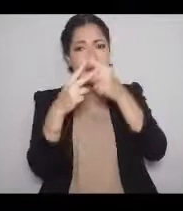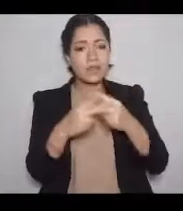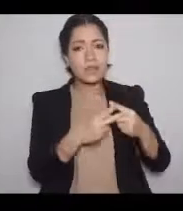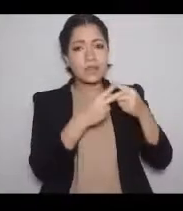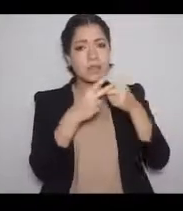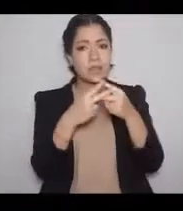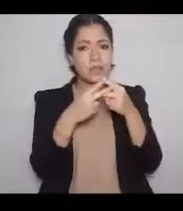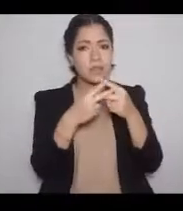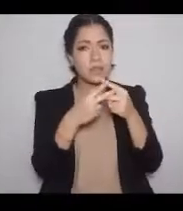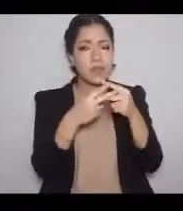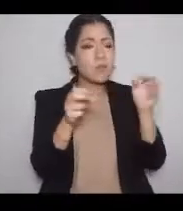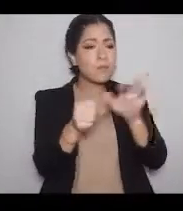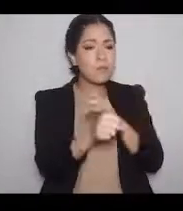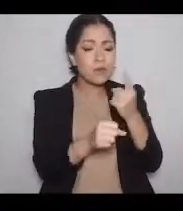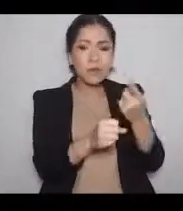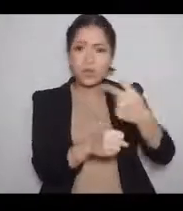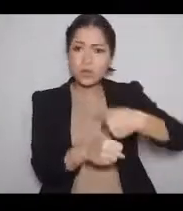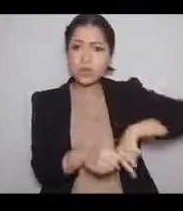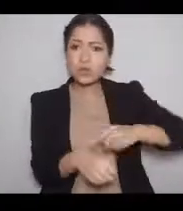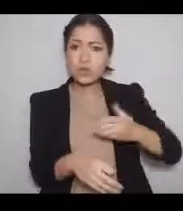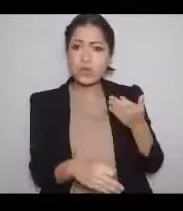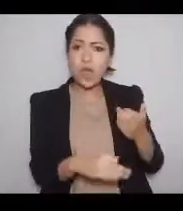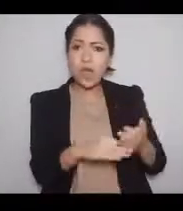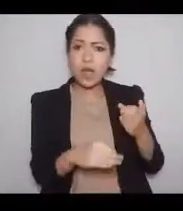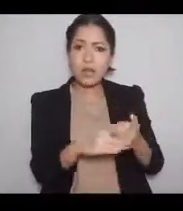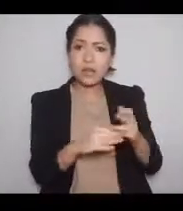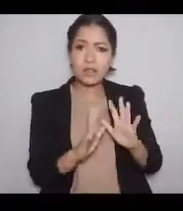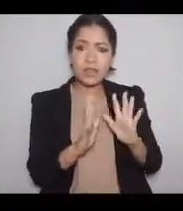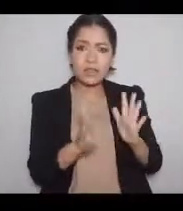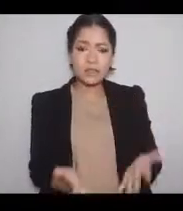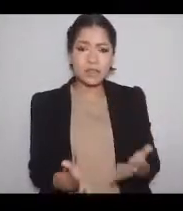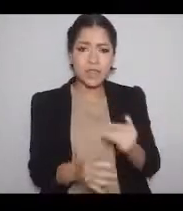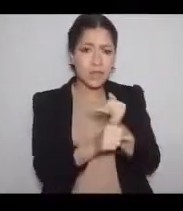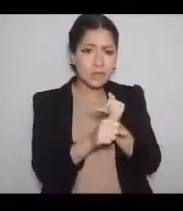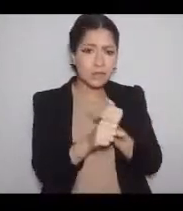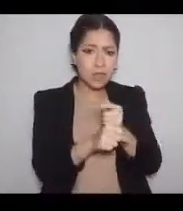ni lo mande Dios, no. ¿Un estanque lleno de sapos? ¡No!